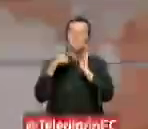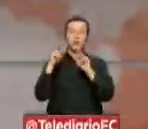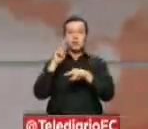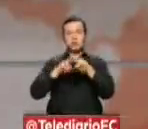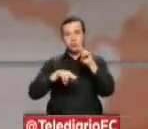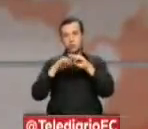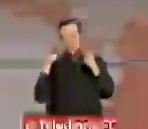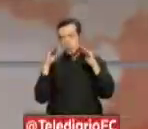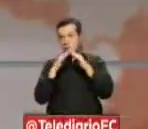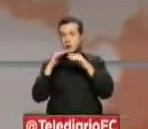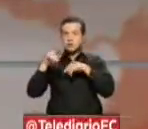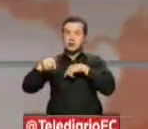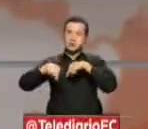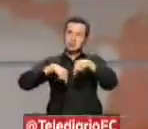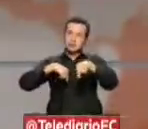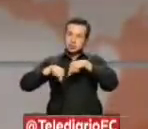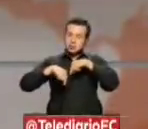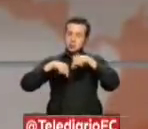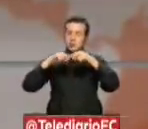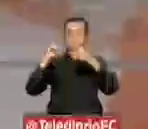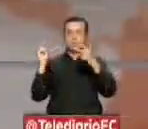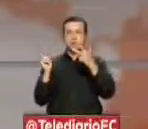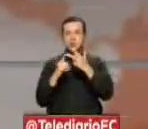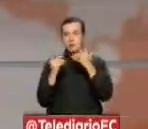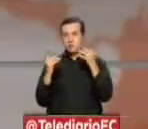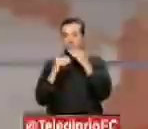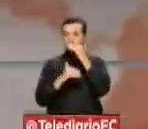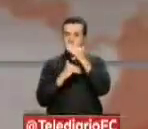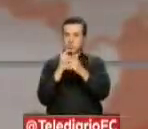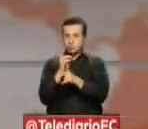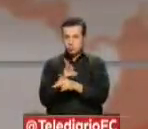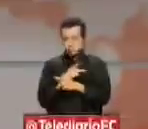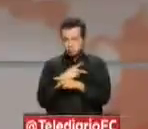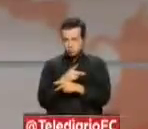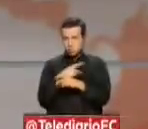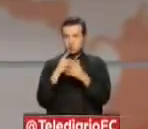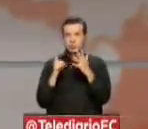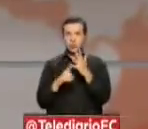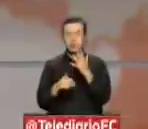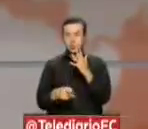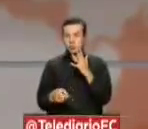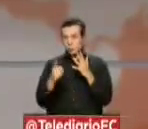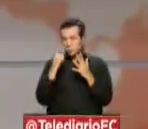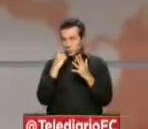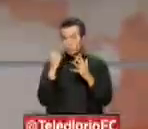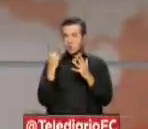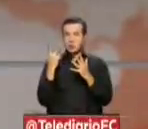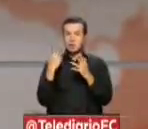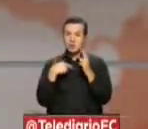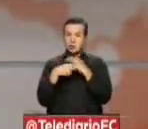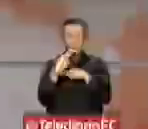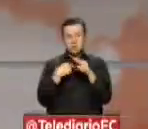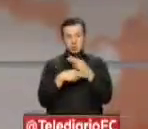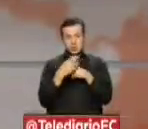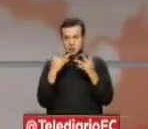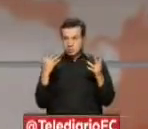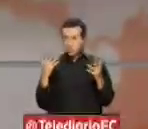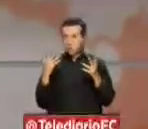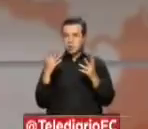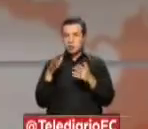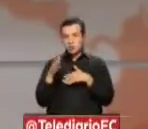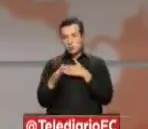vivienda, transporte, todo lo que tiene que ver con procesos de producción. También tenemos cooperativas de comercialización,